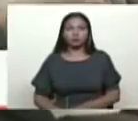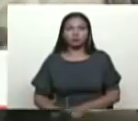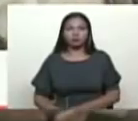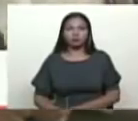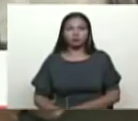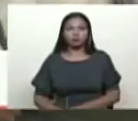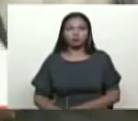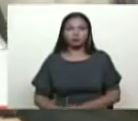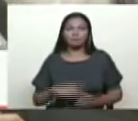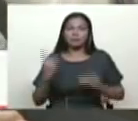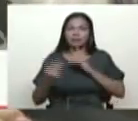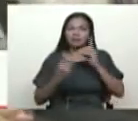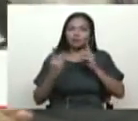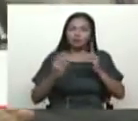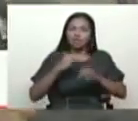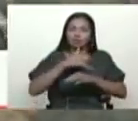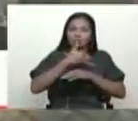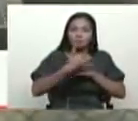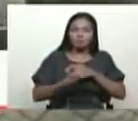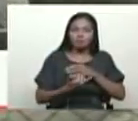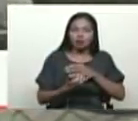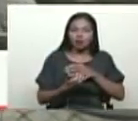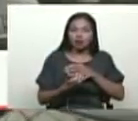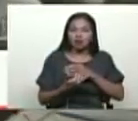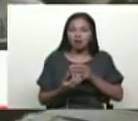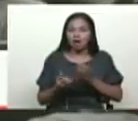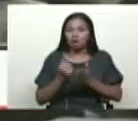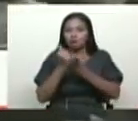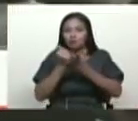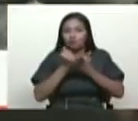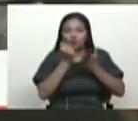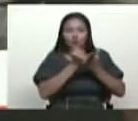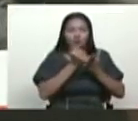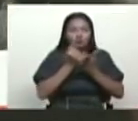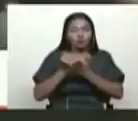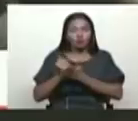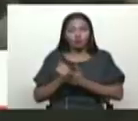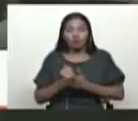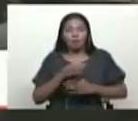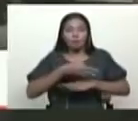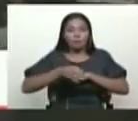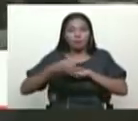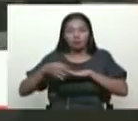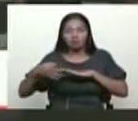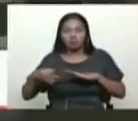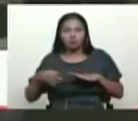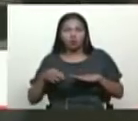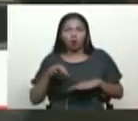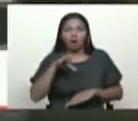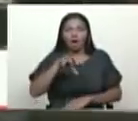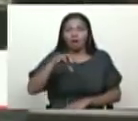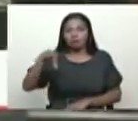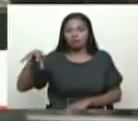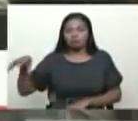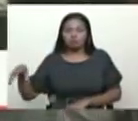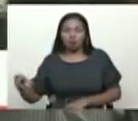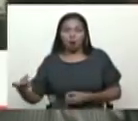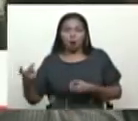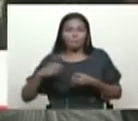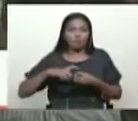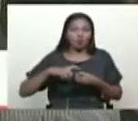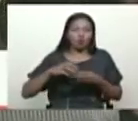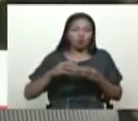Para discutir un plan de cooperación entre municipios, entre estados. Un plan